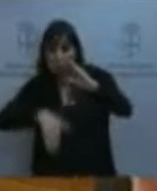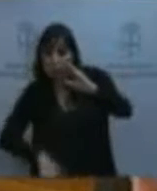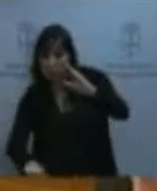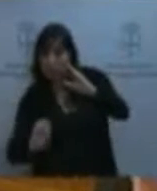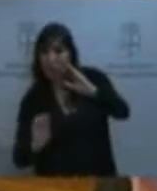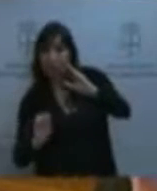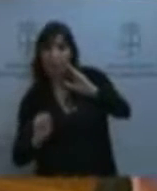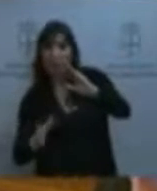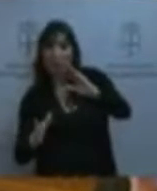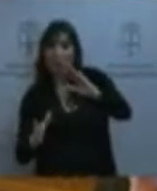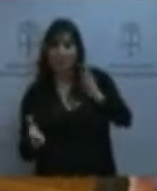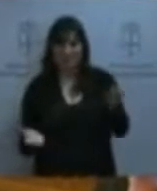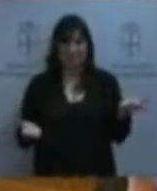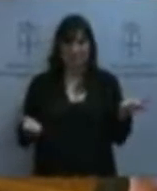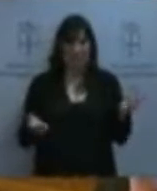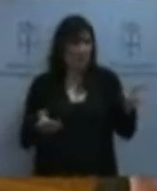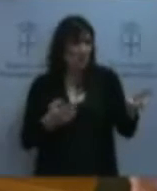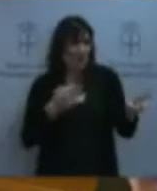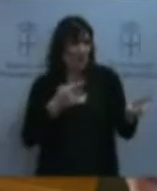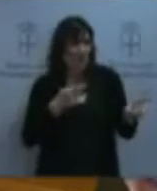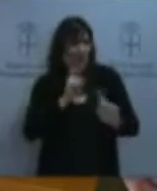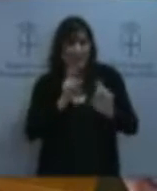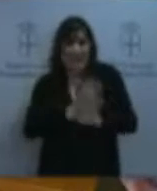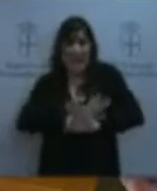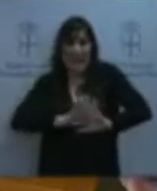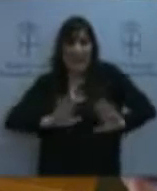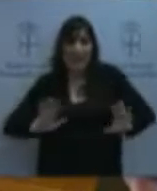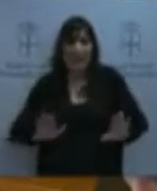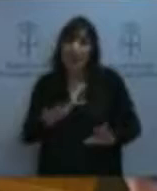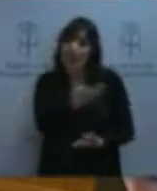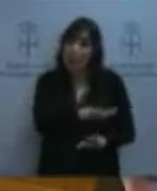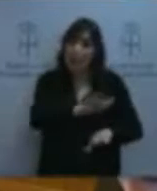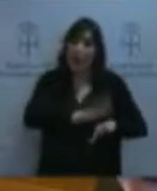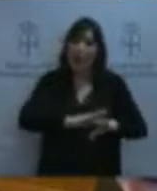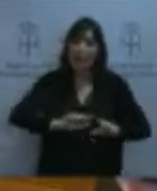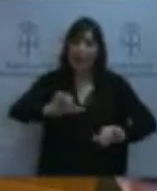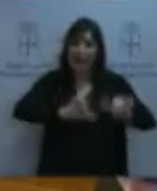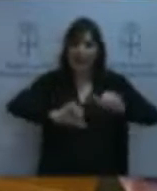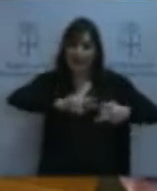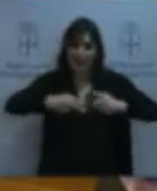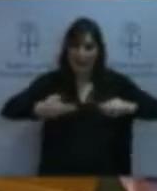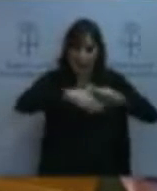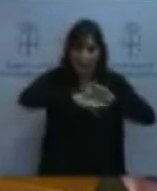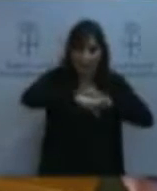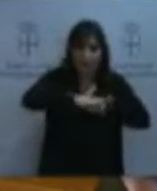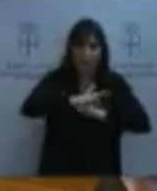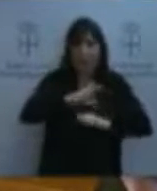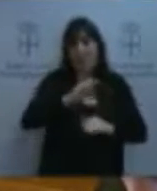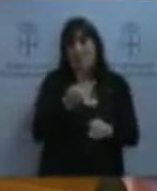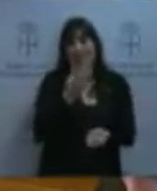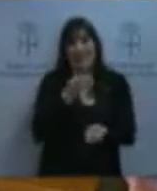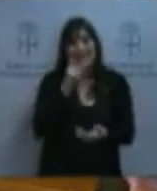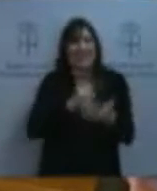queja en este sentido. El lugar para conservar el germoplasma de las plantas más singulares asturianas debería de tener el máximo